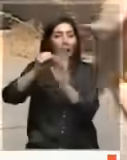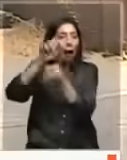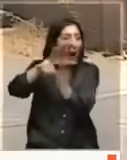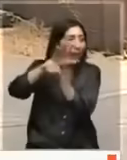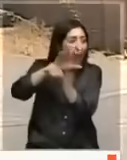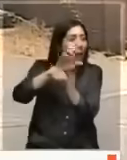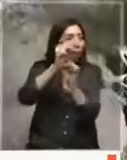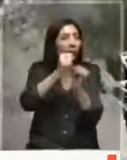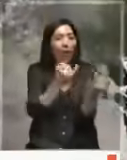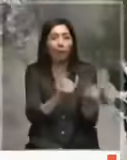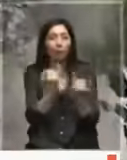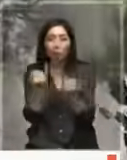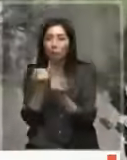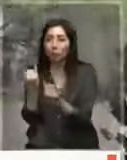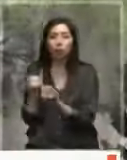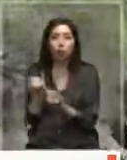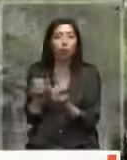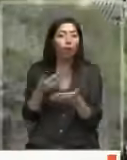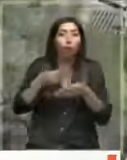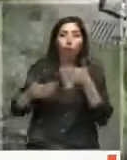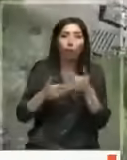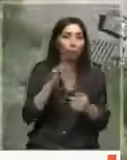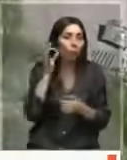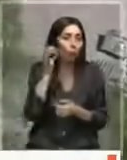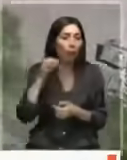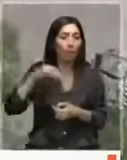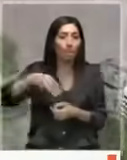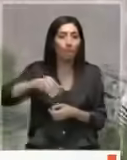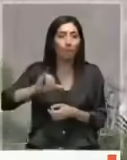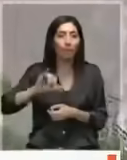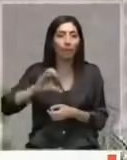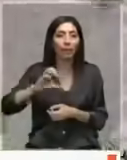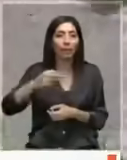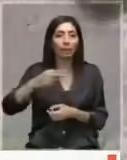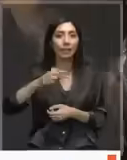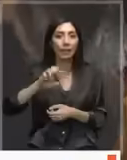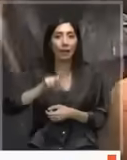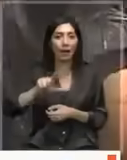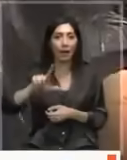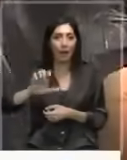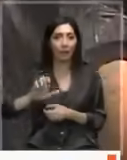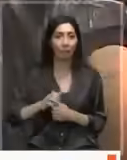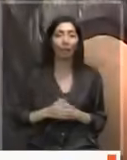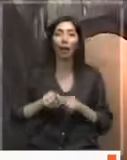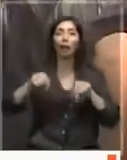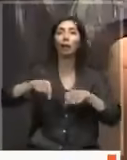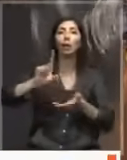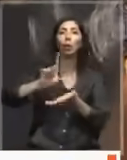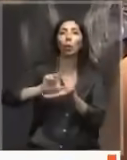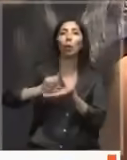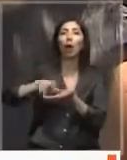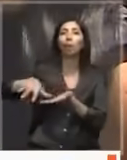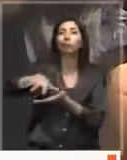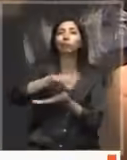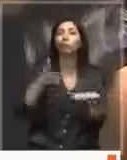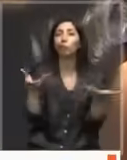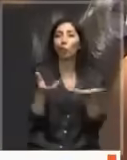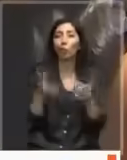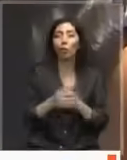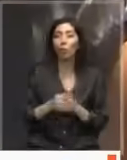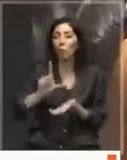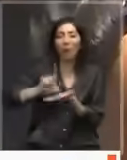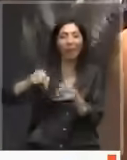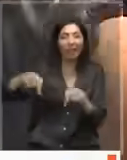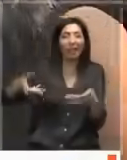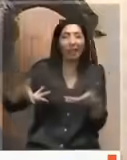puedan dar más pistas del paradero de Michelle. ¿Y este punto cómo es, Los Muelles? Un lugar solitario,